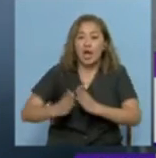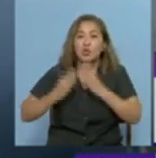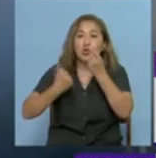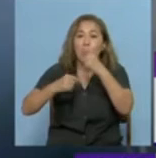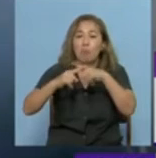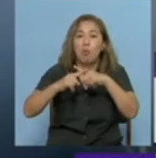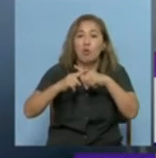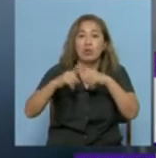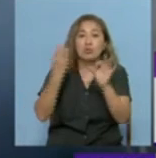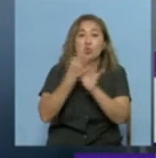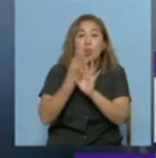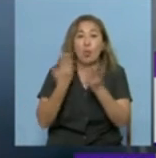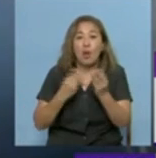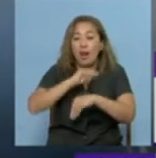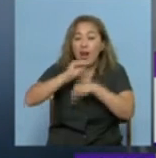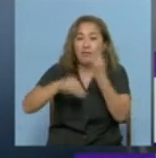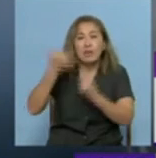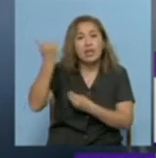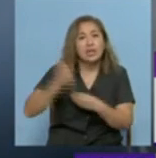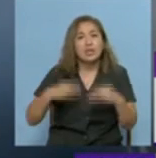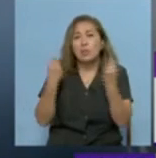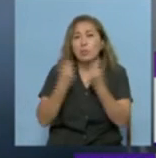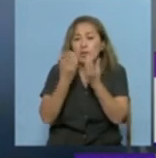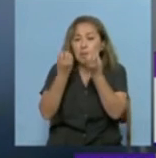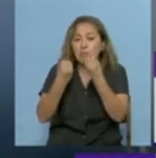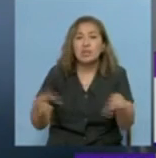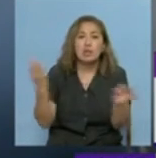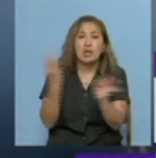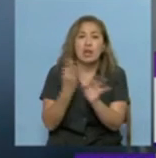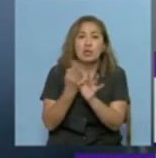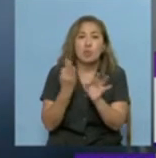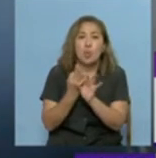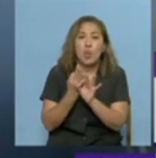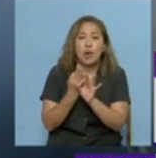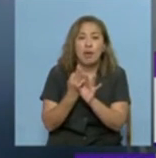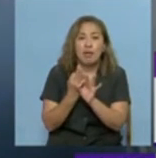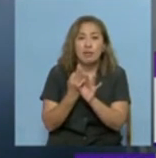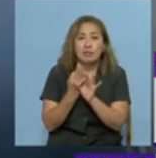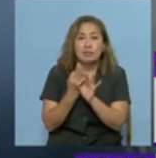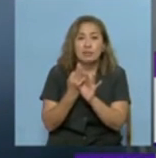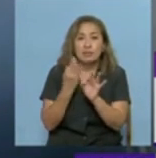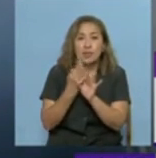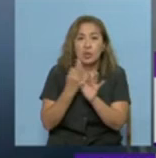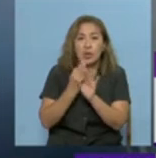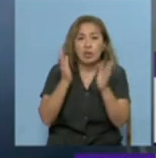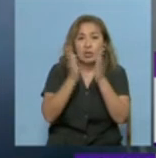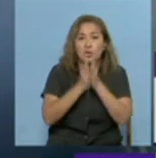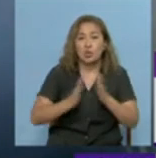escolar para las familias que tienen chicos que empiezan la escuela